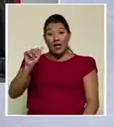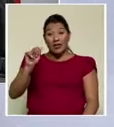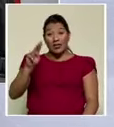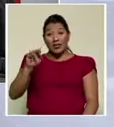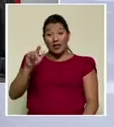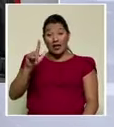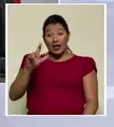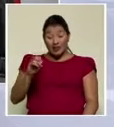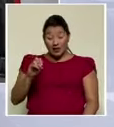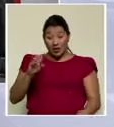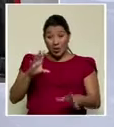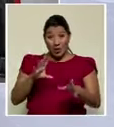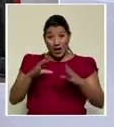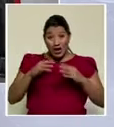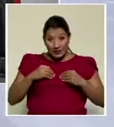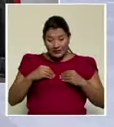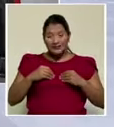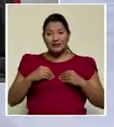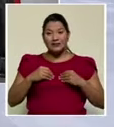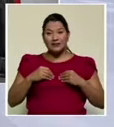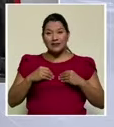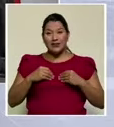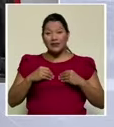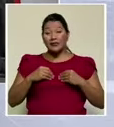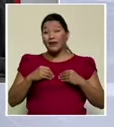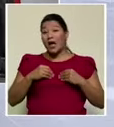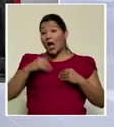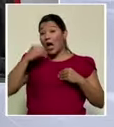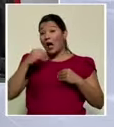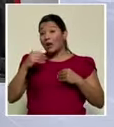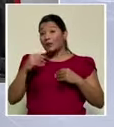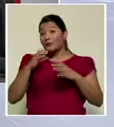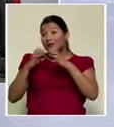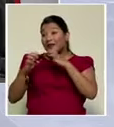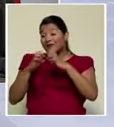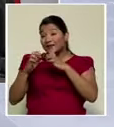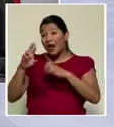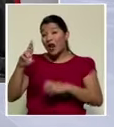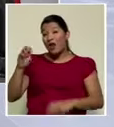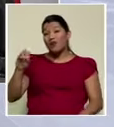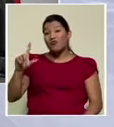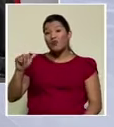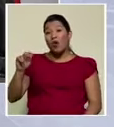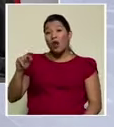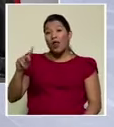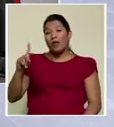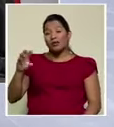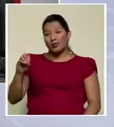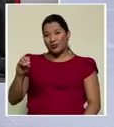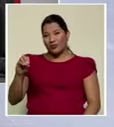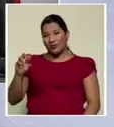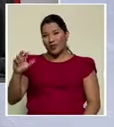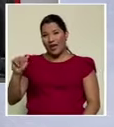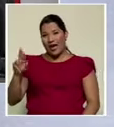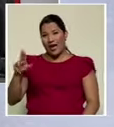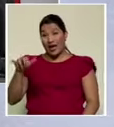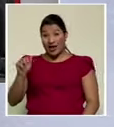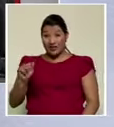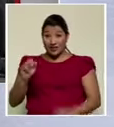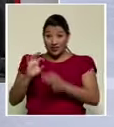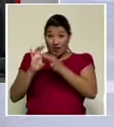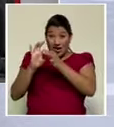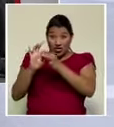a una reacción de don Rolando Araya sobre el caso porque en alguna medida, ¿verdad?, se ha